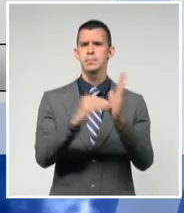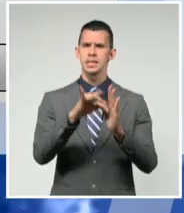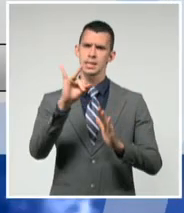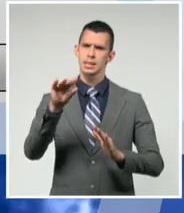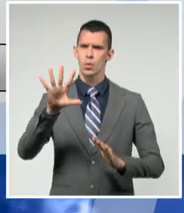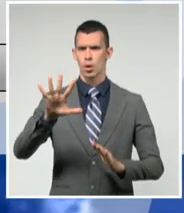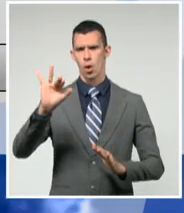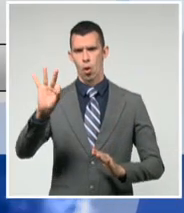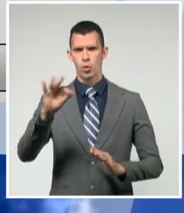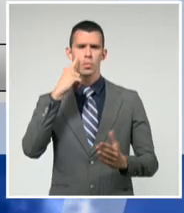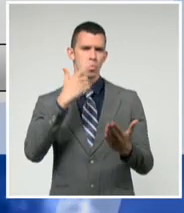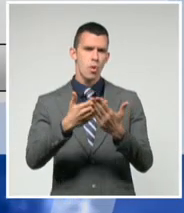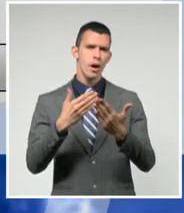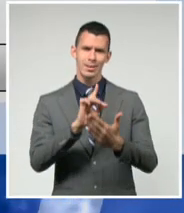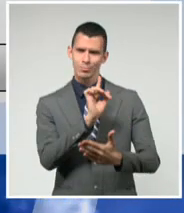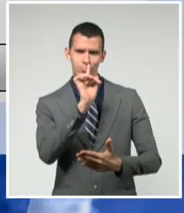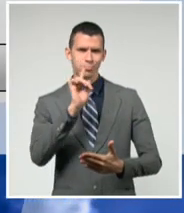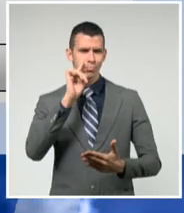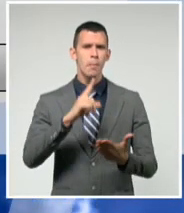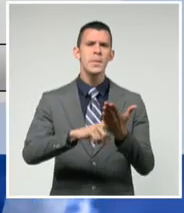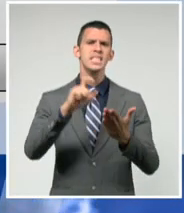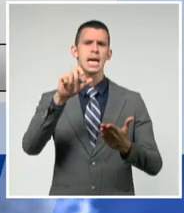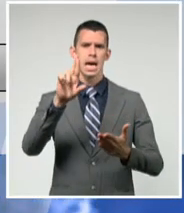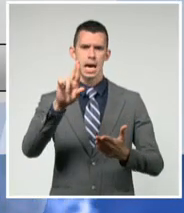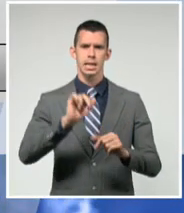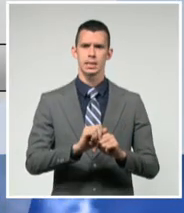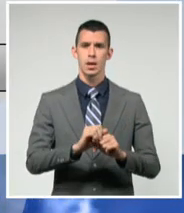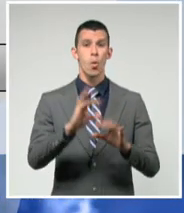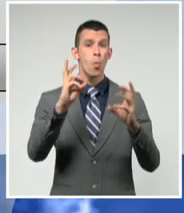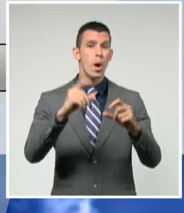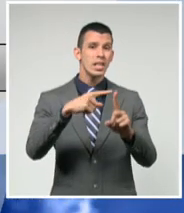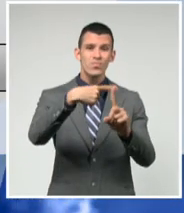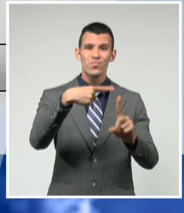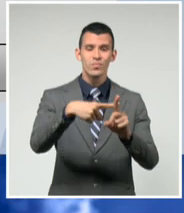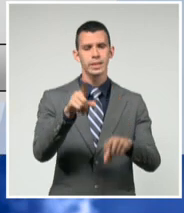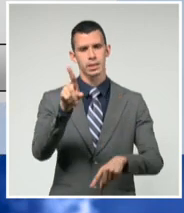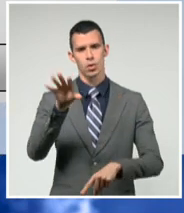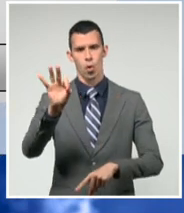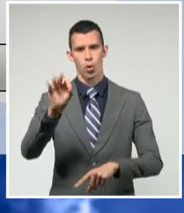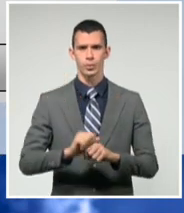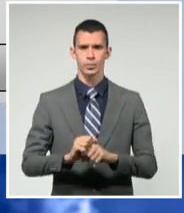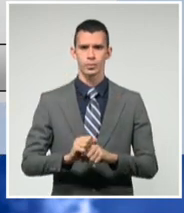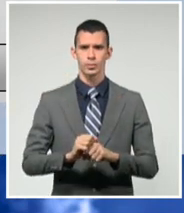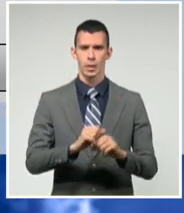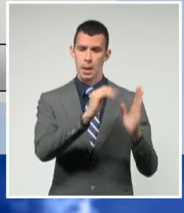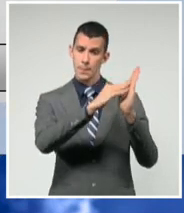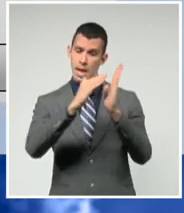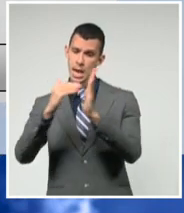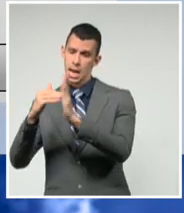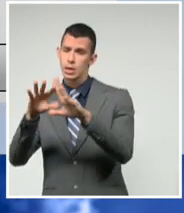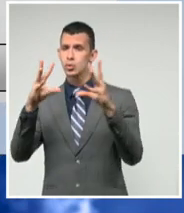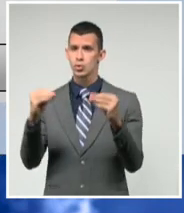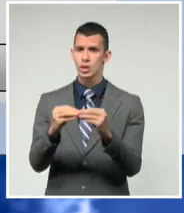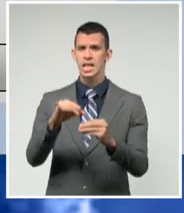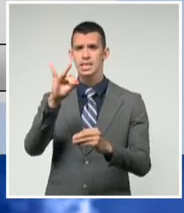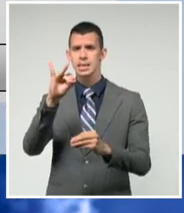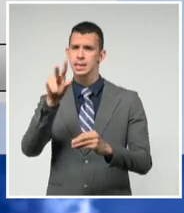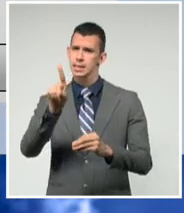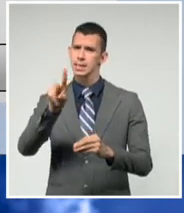6.758 muestras y resultaron positivas 18. El país acumula hasta el momento 713.059